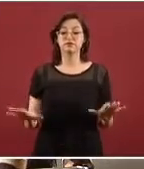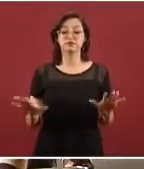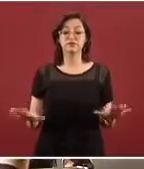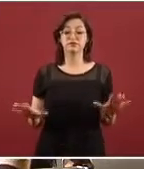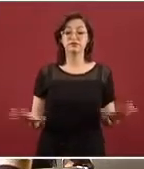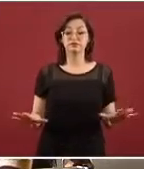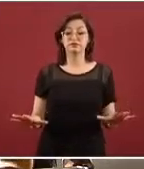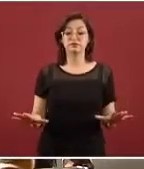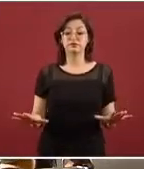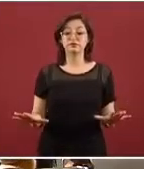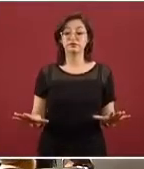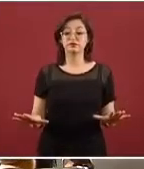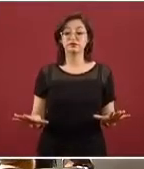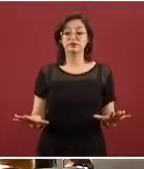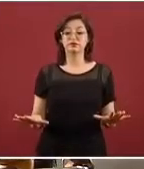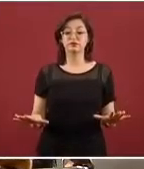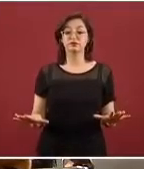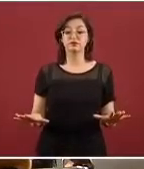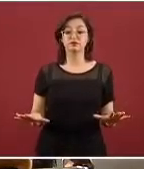Momento.